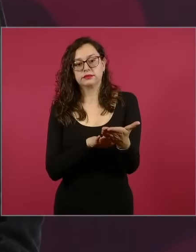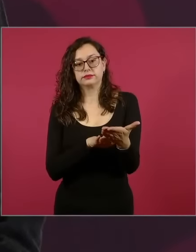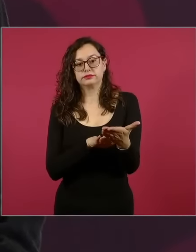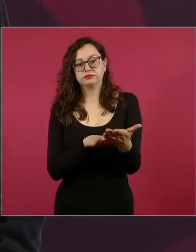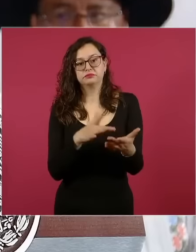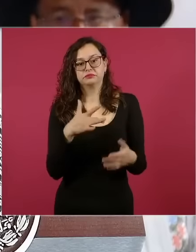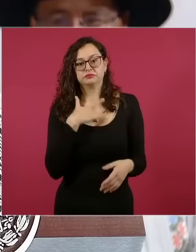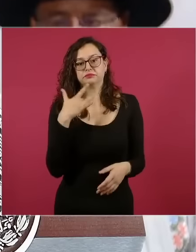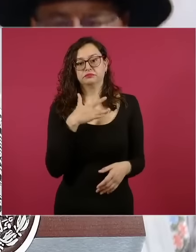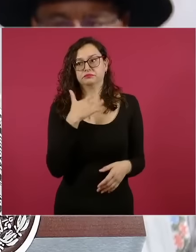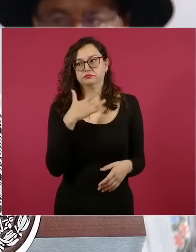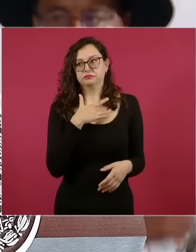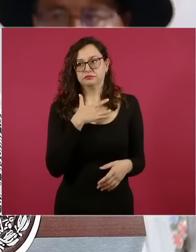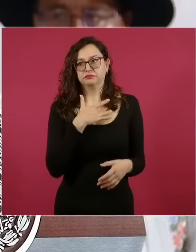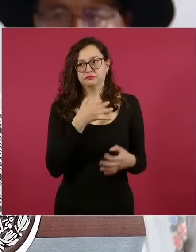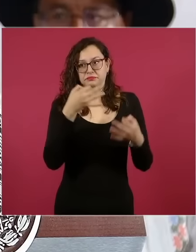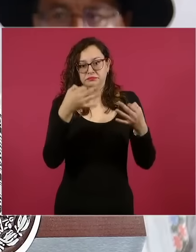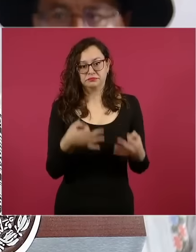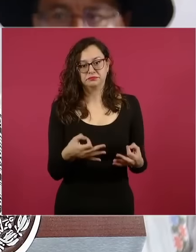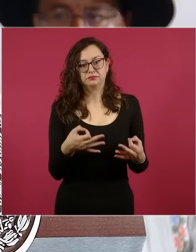de buenos sentimientos.